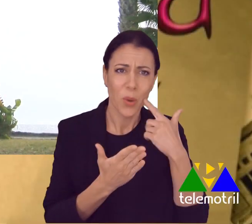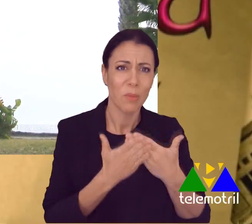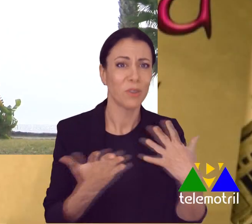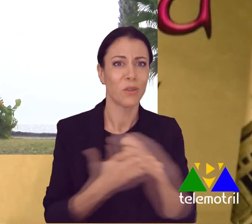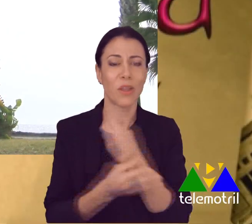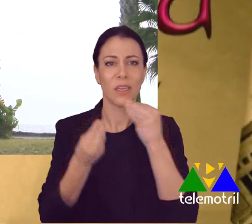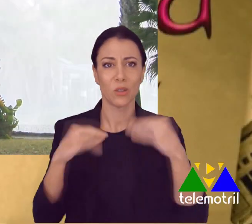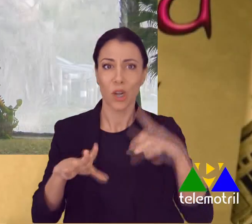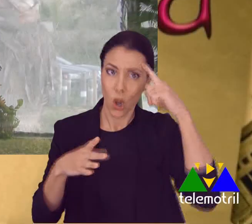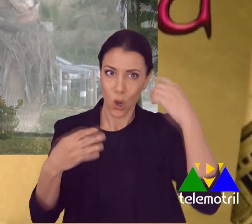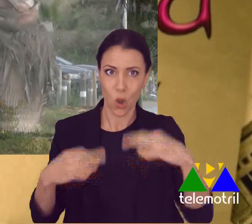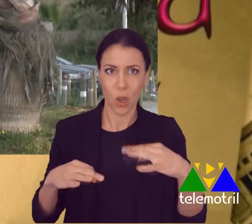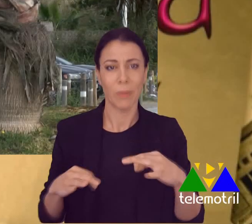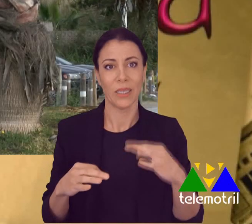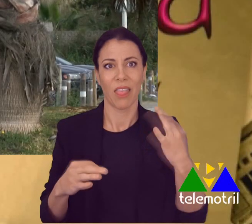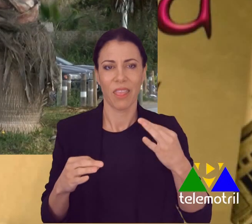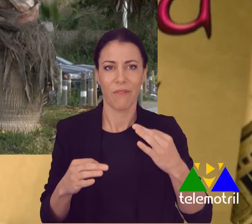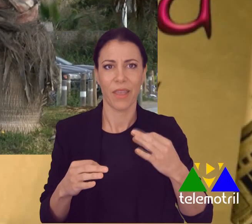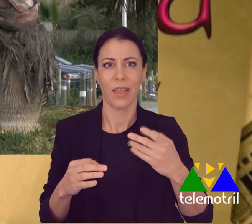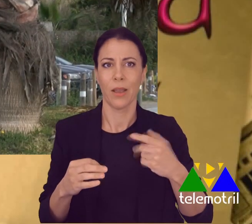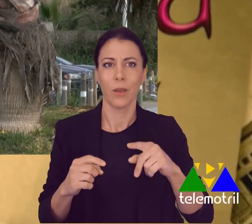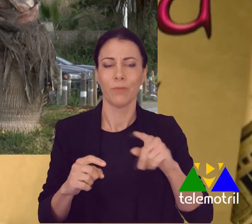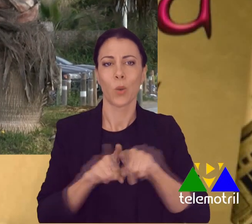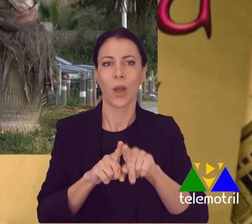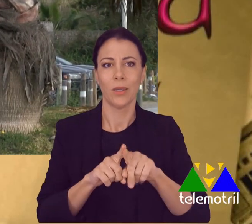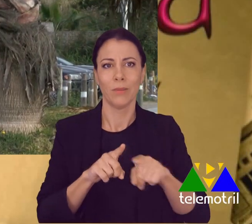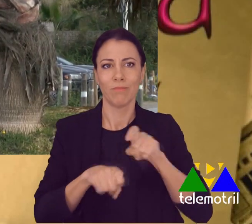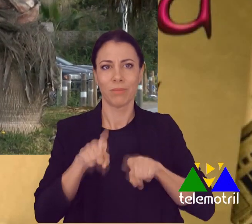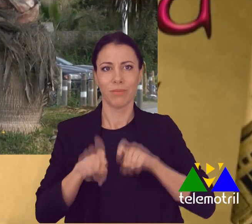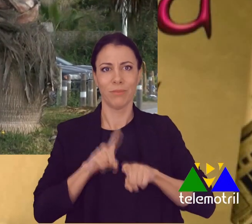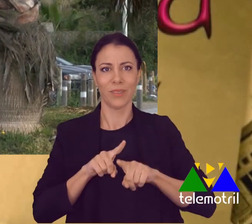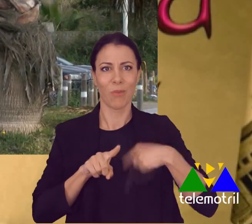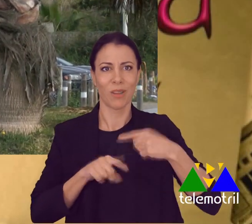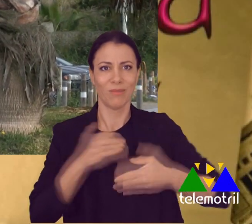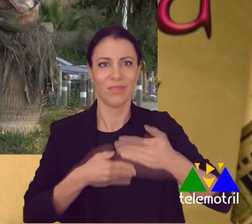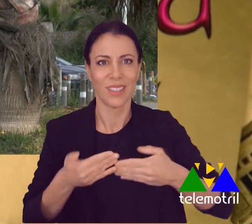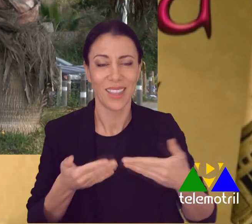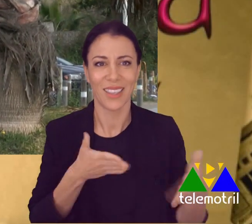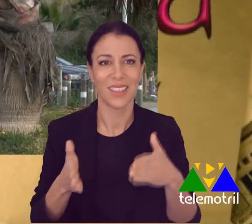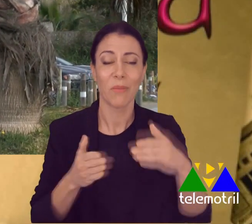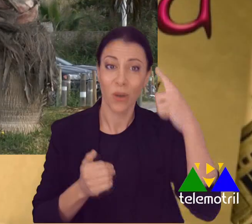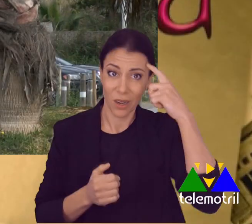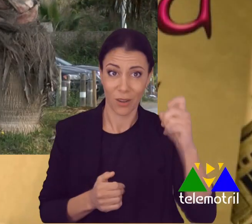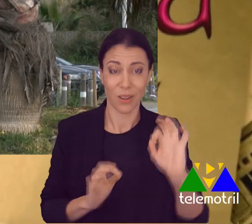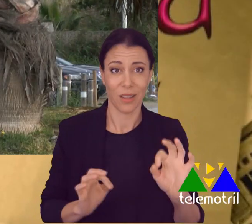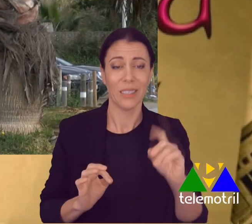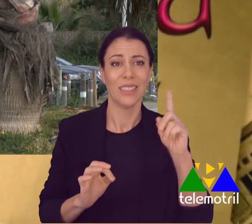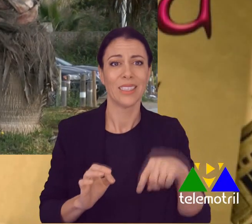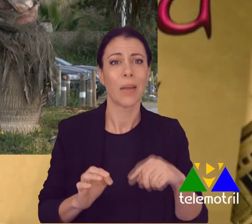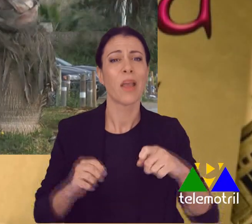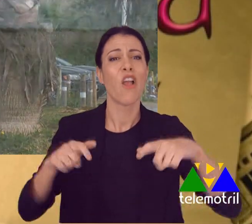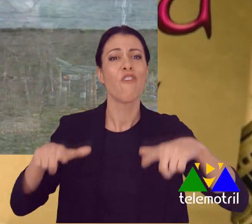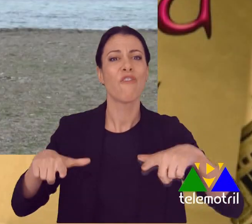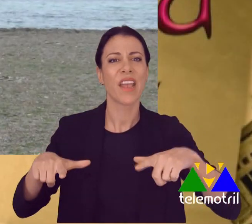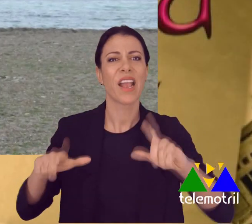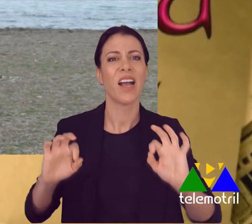bueno, lógicamente hay veces que hay que saltar en el tiempo, ¿no? Y ya hemos mencionado, hemos empezado por el tema de la finca del Vasco, ¿no? Recordando el tema de la finca del Vasco, el